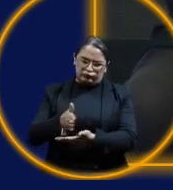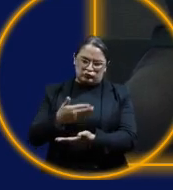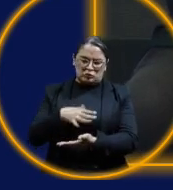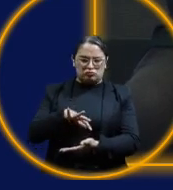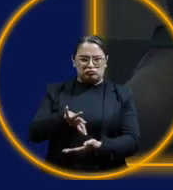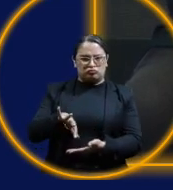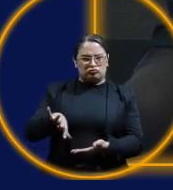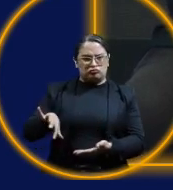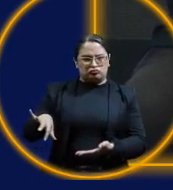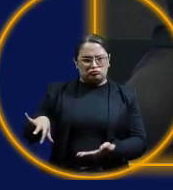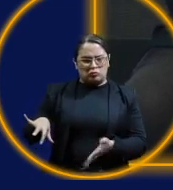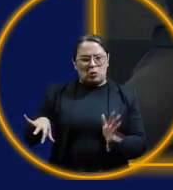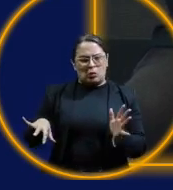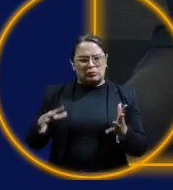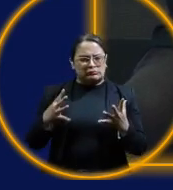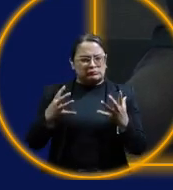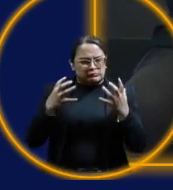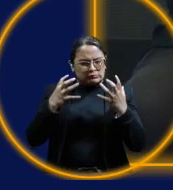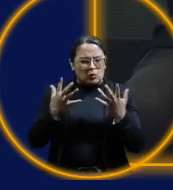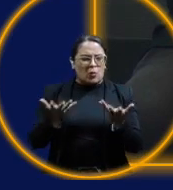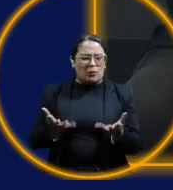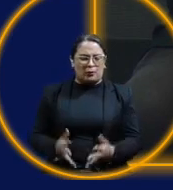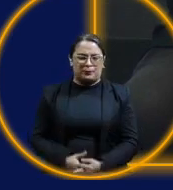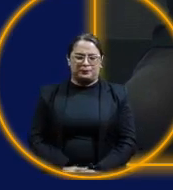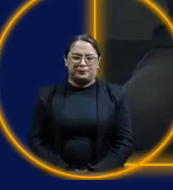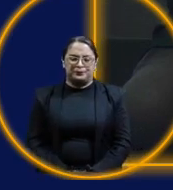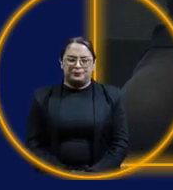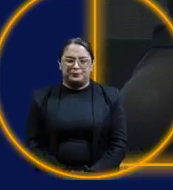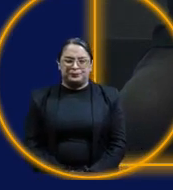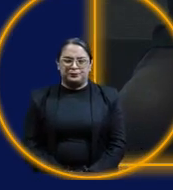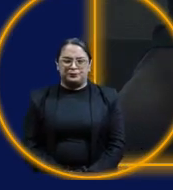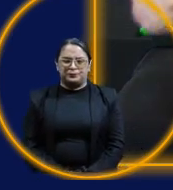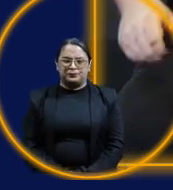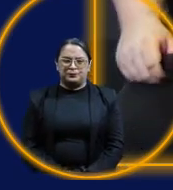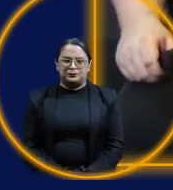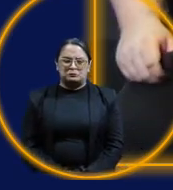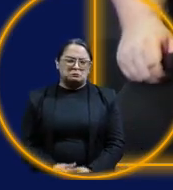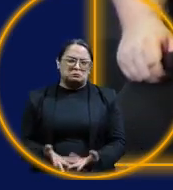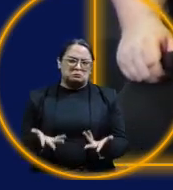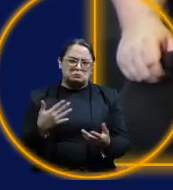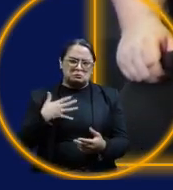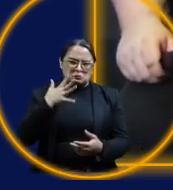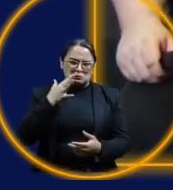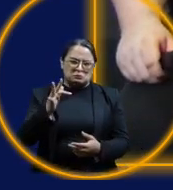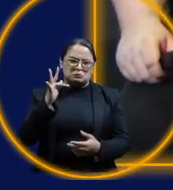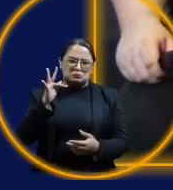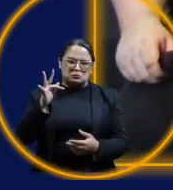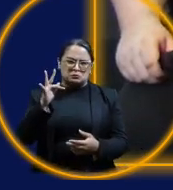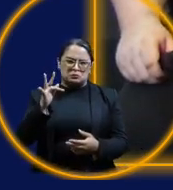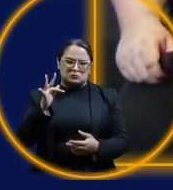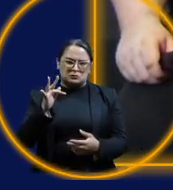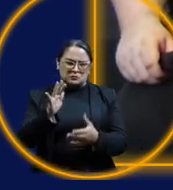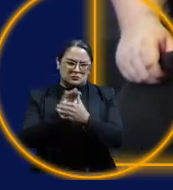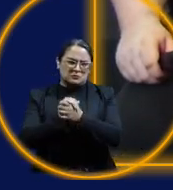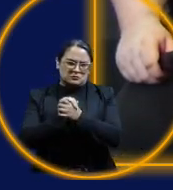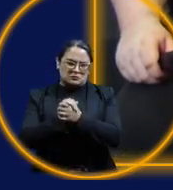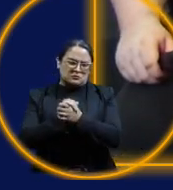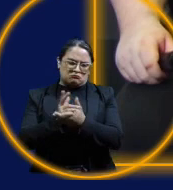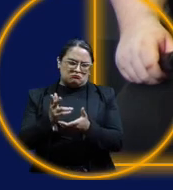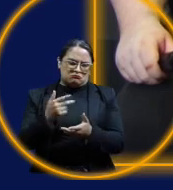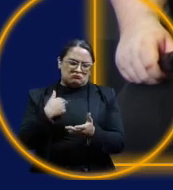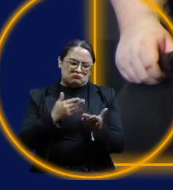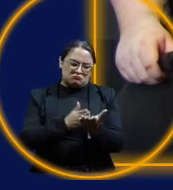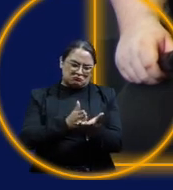lado o esto es una fuente de estrés cómo uno maneja todo estoo fui testigo de un amigo mi carrera sí